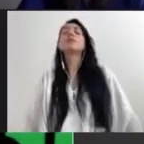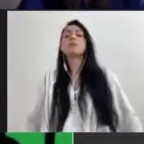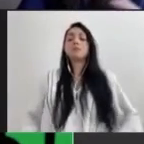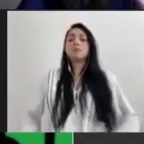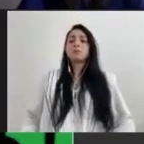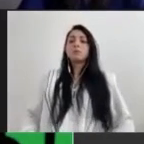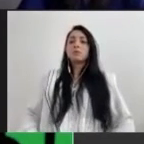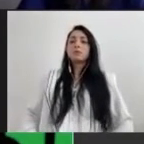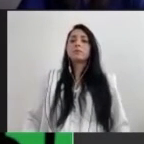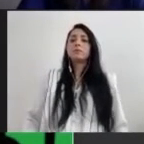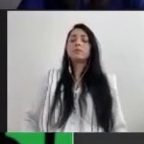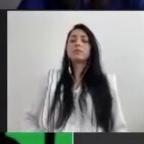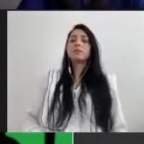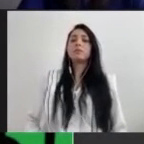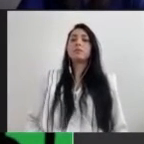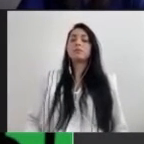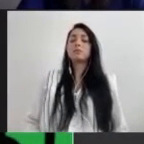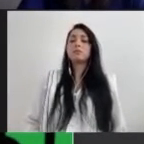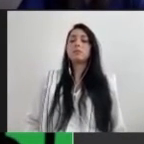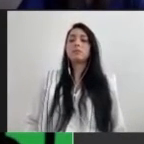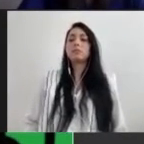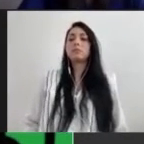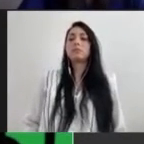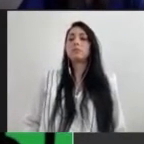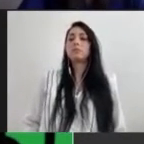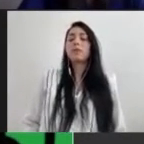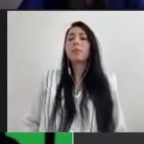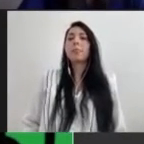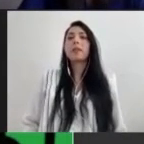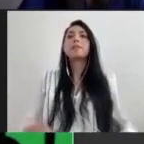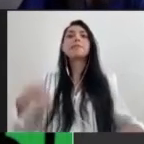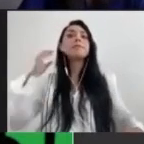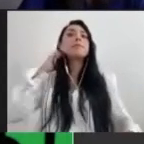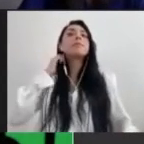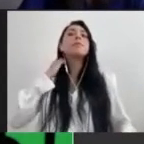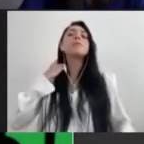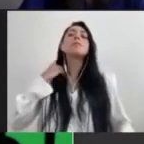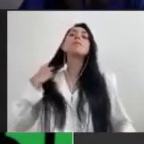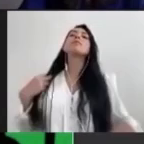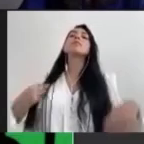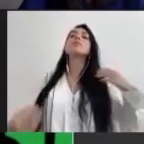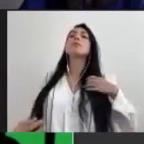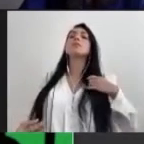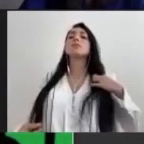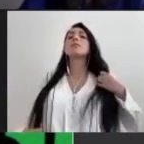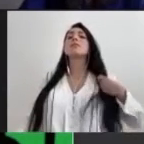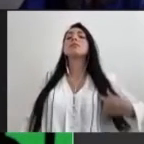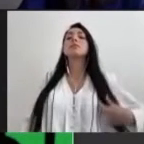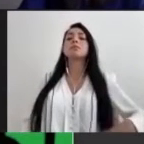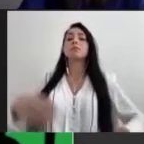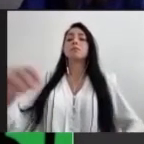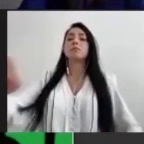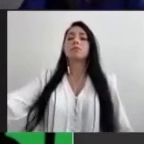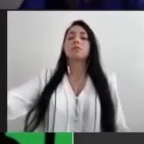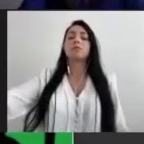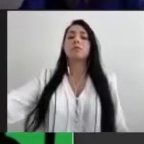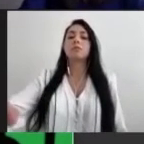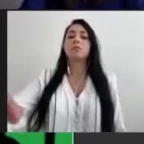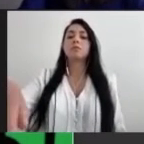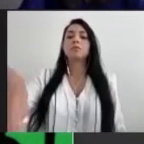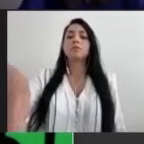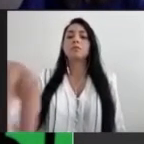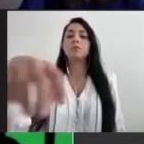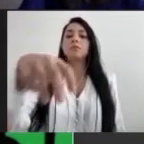de ejecutar las sanciones. Entonces, cuando una mujer está siendo investigada por un delito y ha sido ya se ha